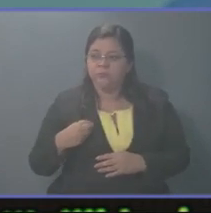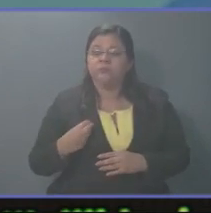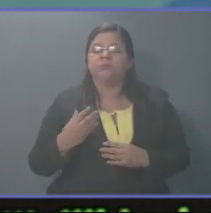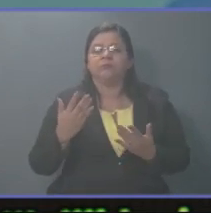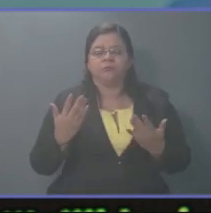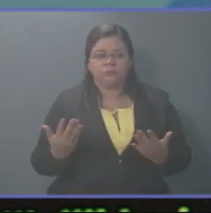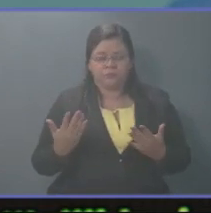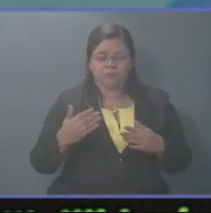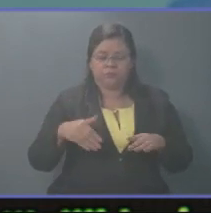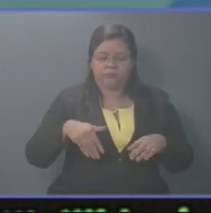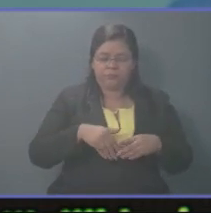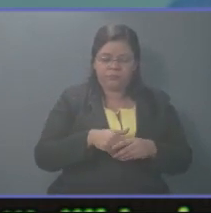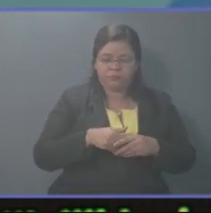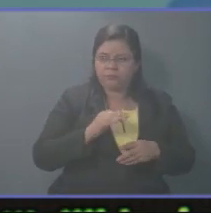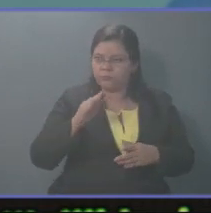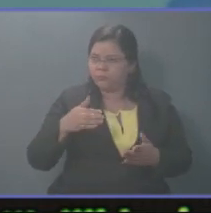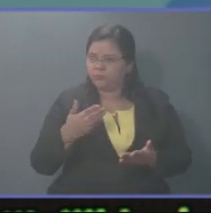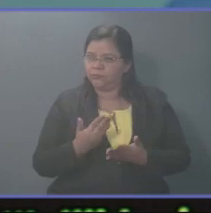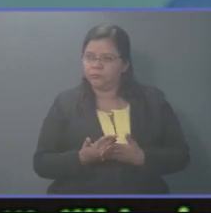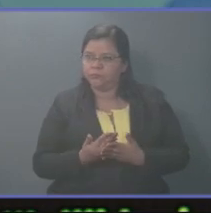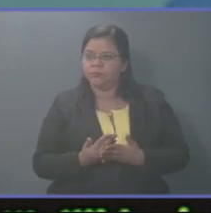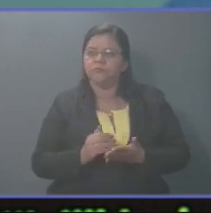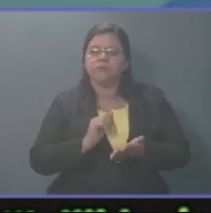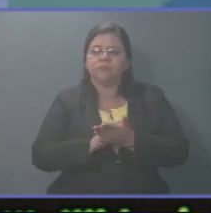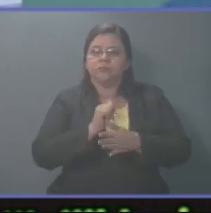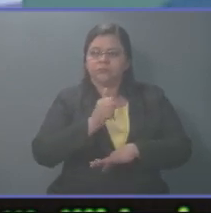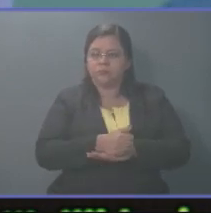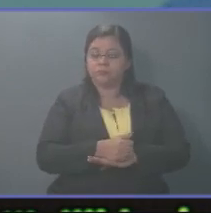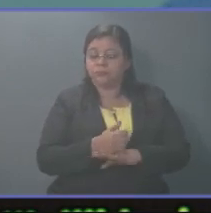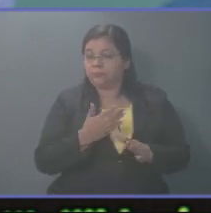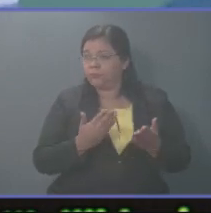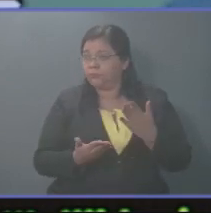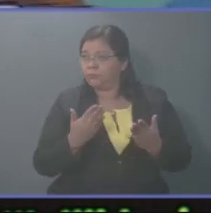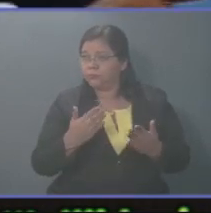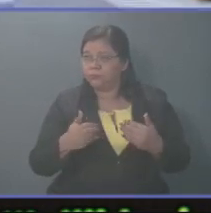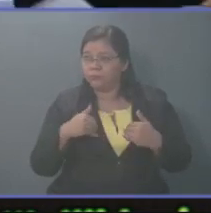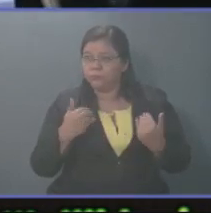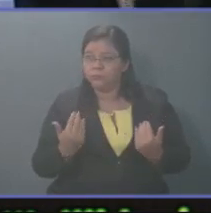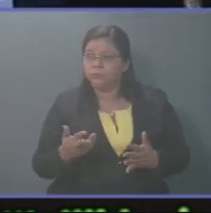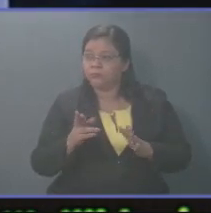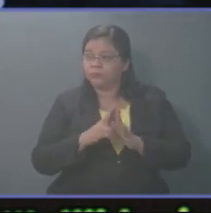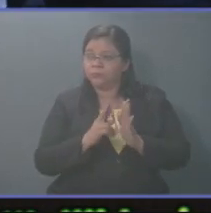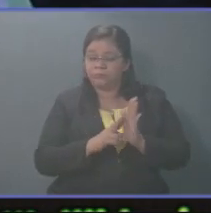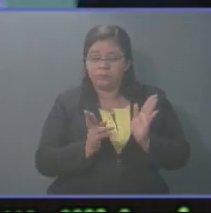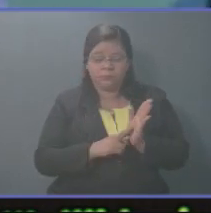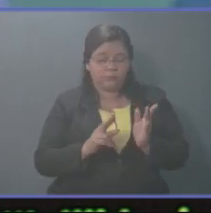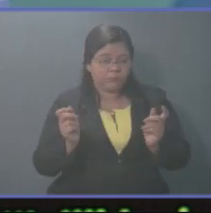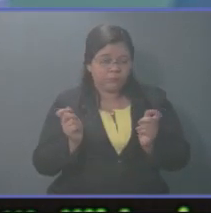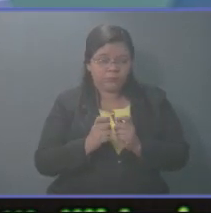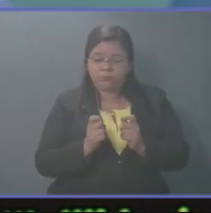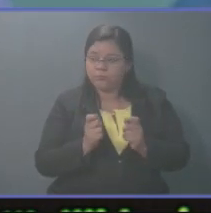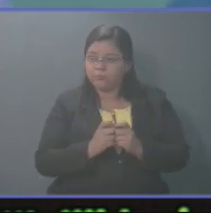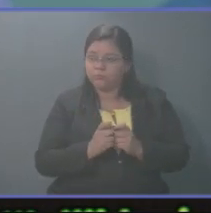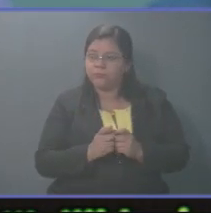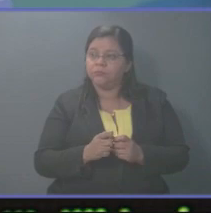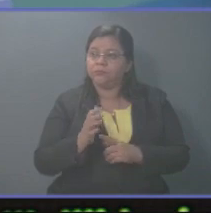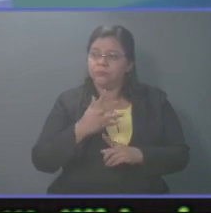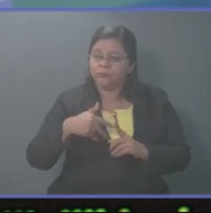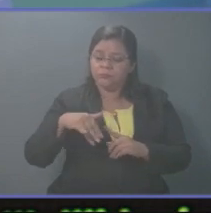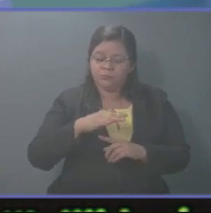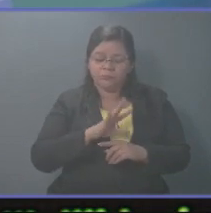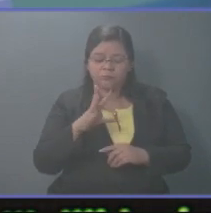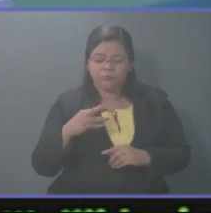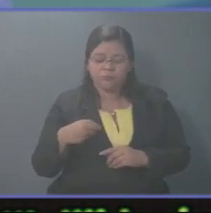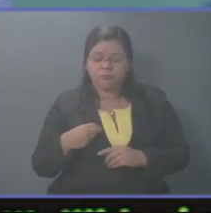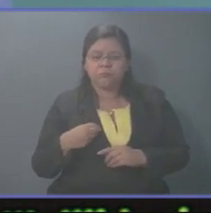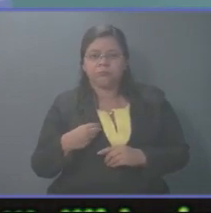regímenes patrimoniales del matrimonio establece que mientras no exista un registro central del estado familiar, los nacimientos